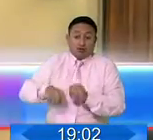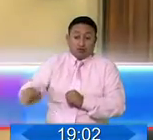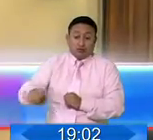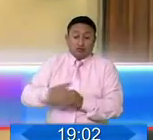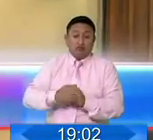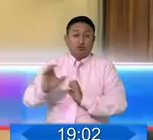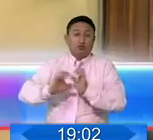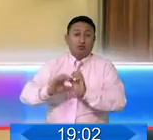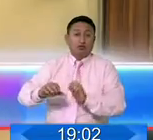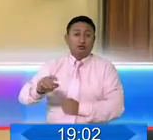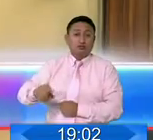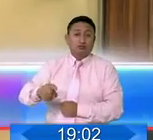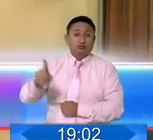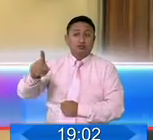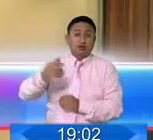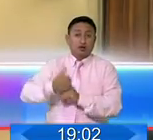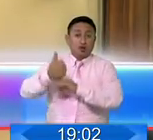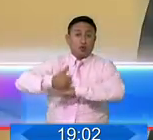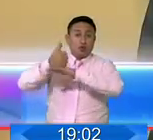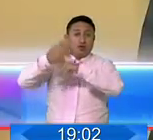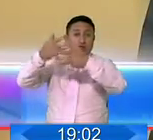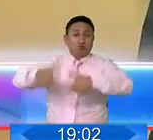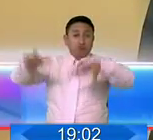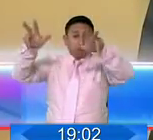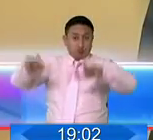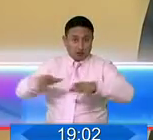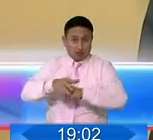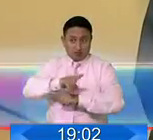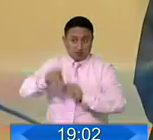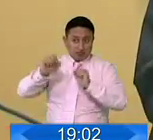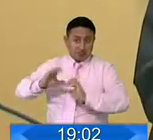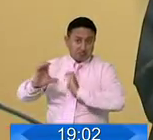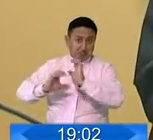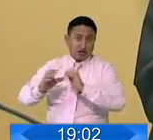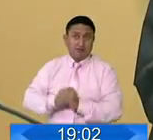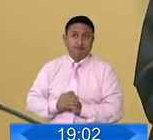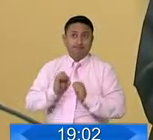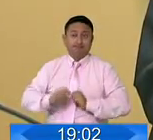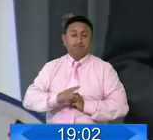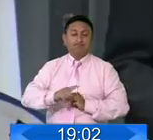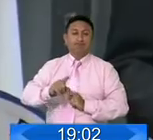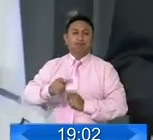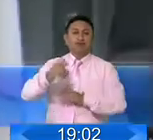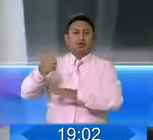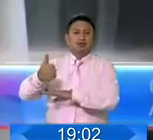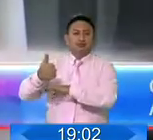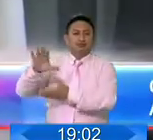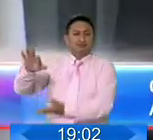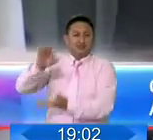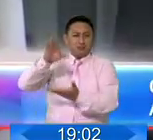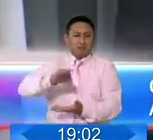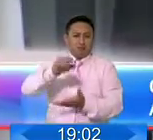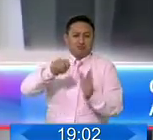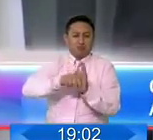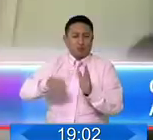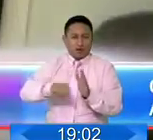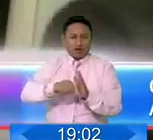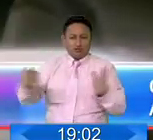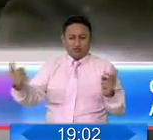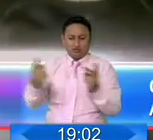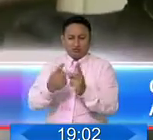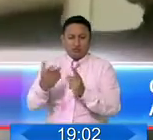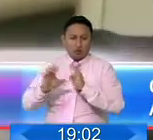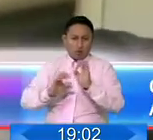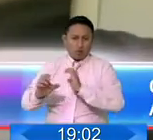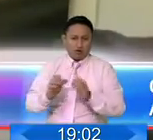gobierno inglés y si ellos encuentran un entendimiento. Que se está dialogando tanto con delegados del Reino Unido, así como los abogados de Julian Assange, para que